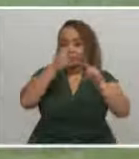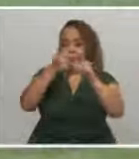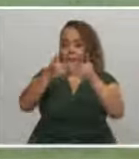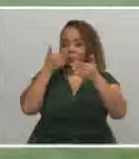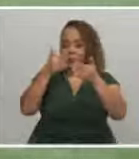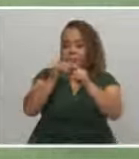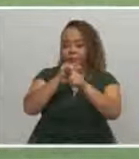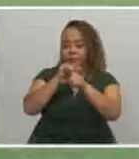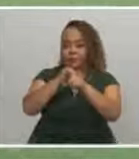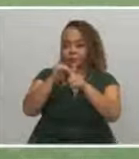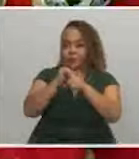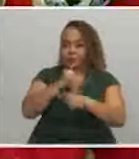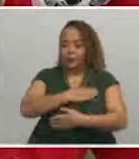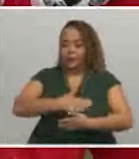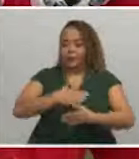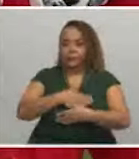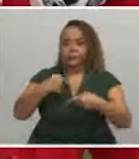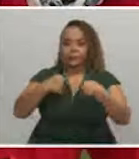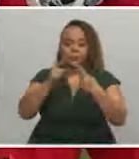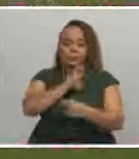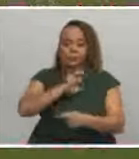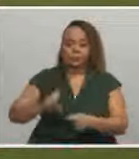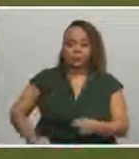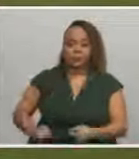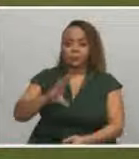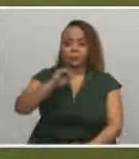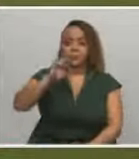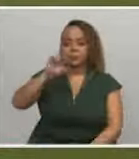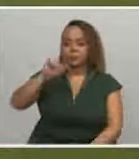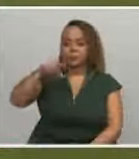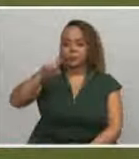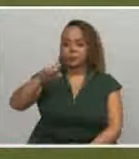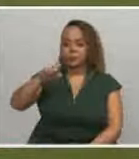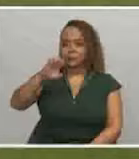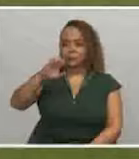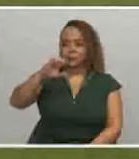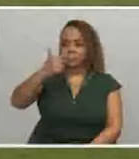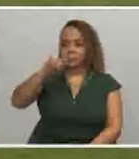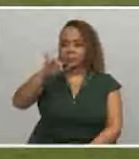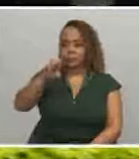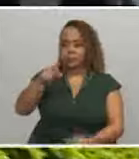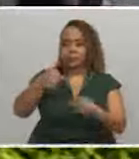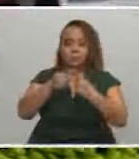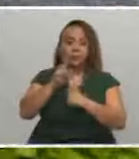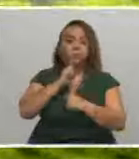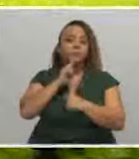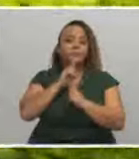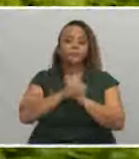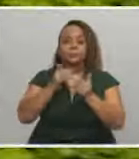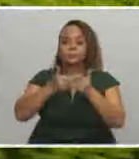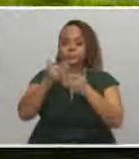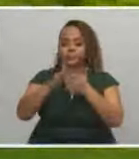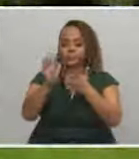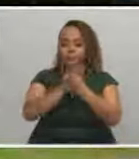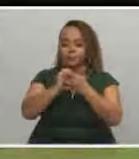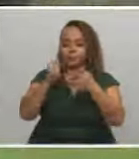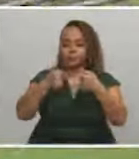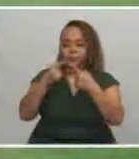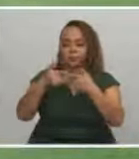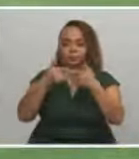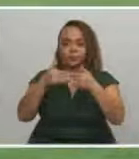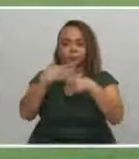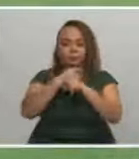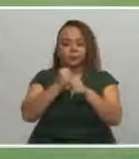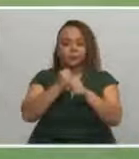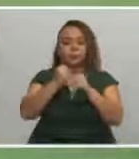El Salvador y el repechaje ante Honduras? Después del desastre ante Panamá, presentó el informe, que fue hecho por